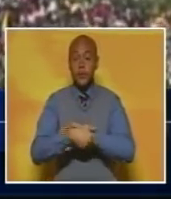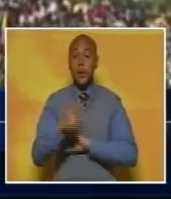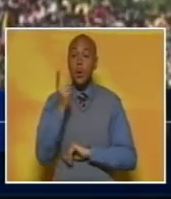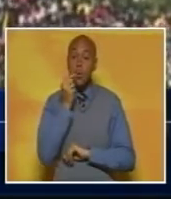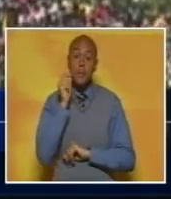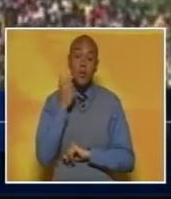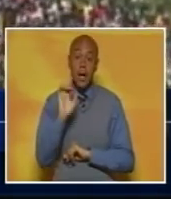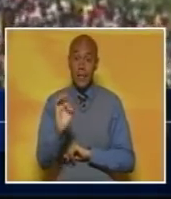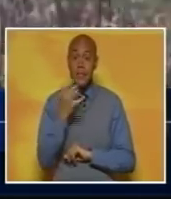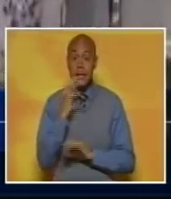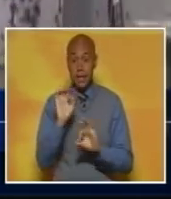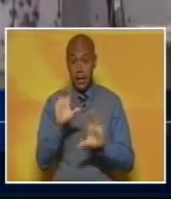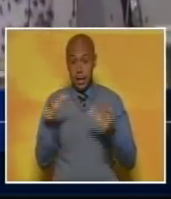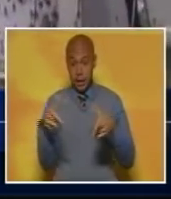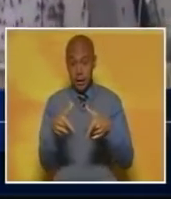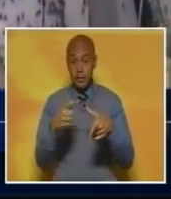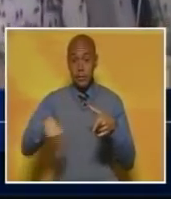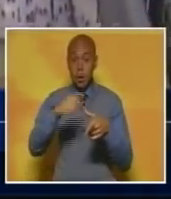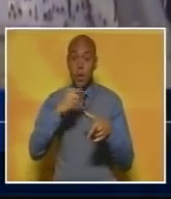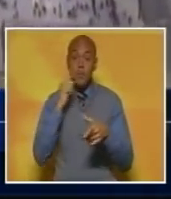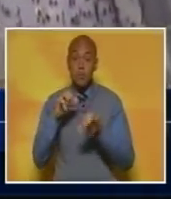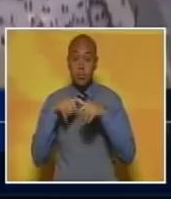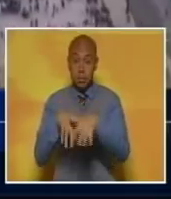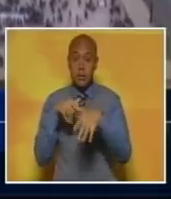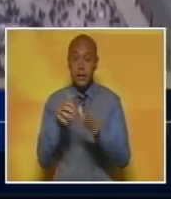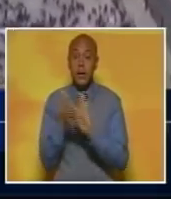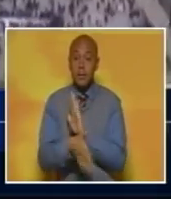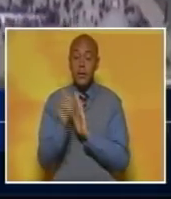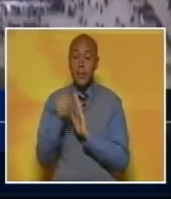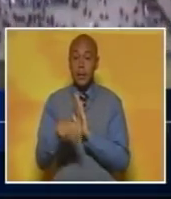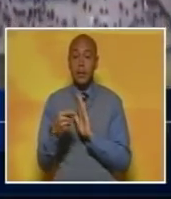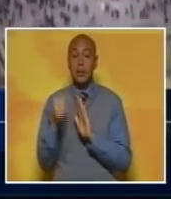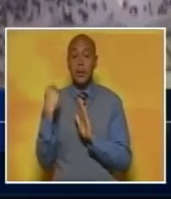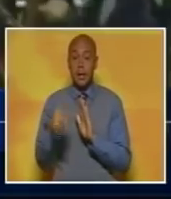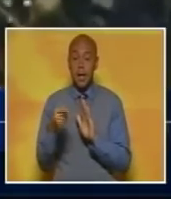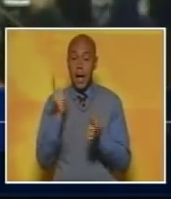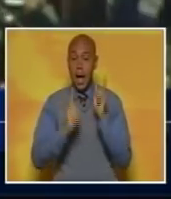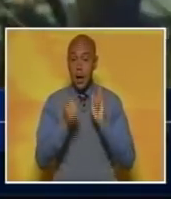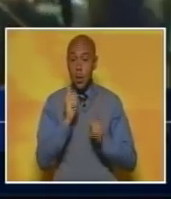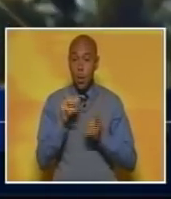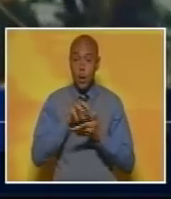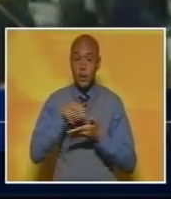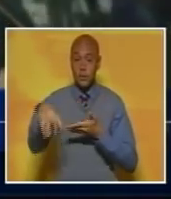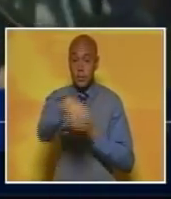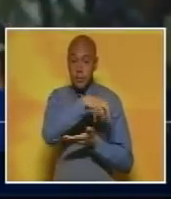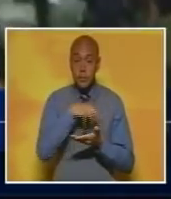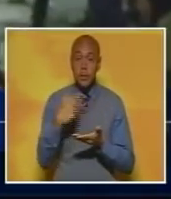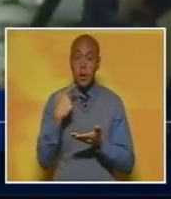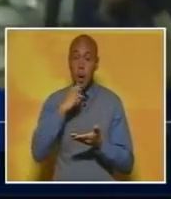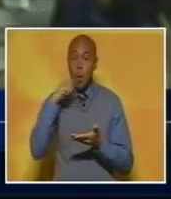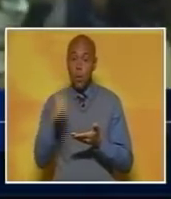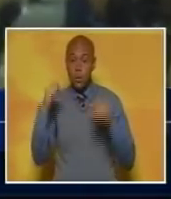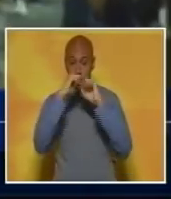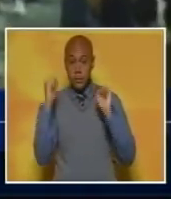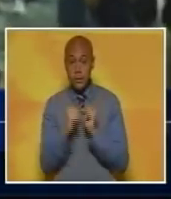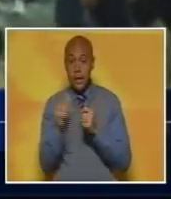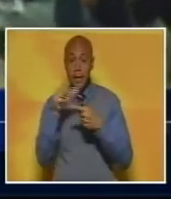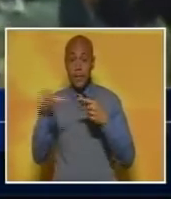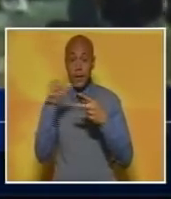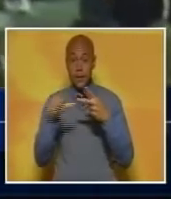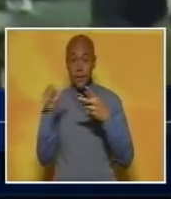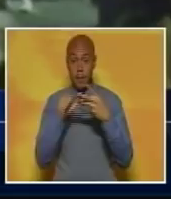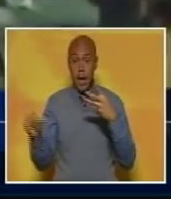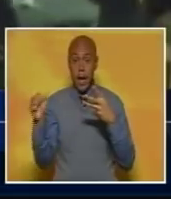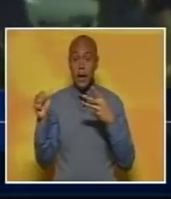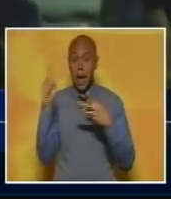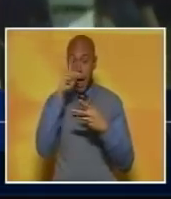convocantes, el motivo central de la movilización es el repunte de la violencia en varias regiones, donde en las 3 semanas que van del